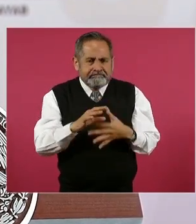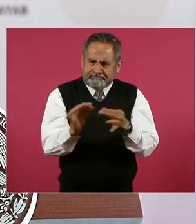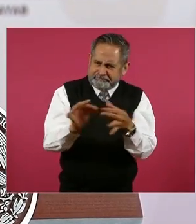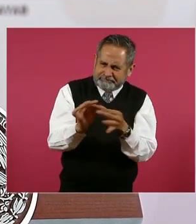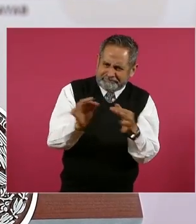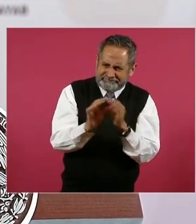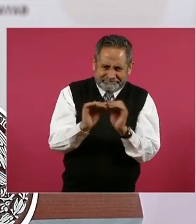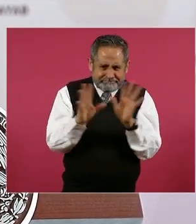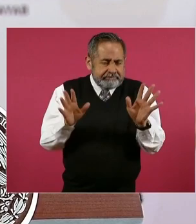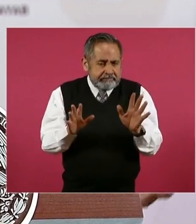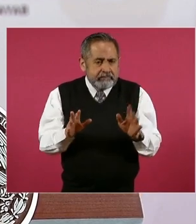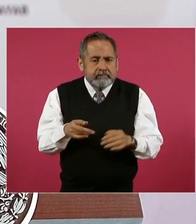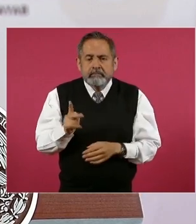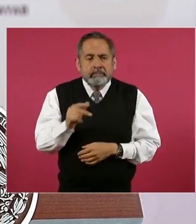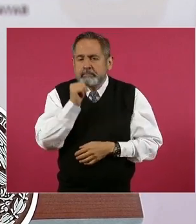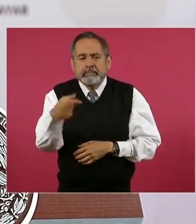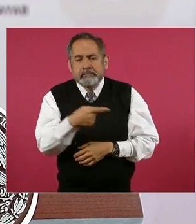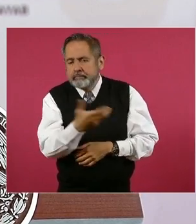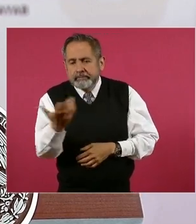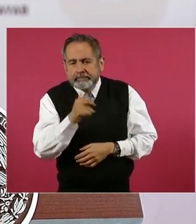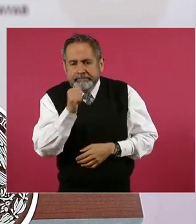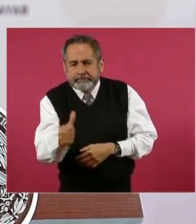simpatizantes pero